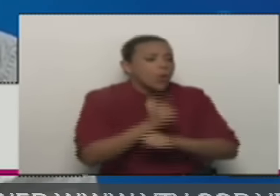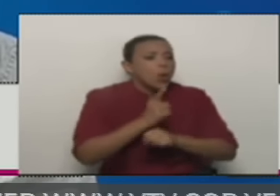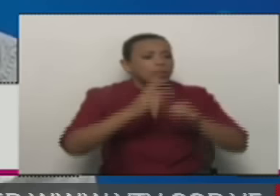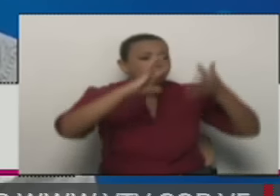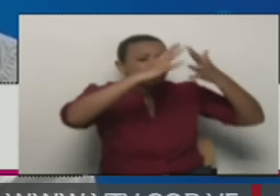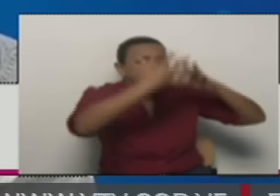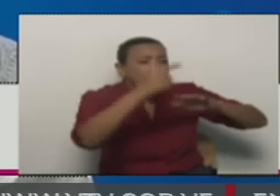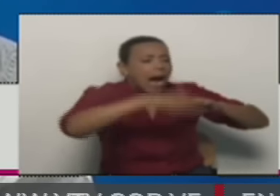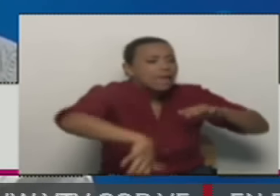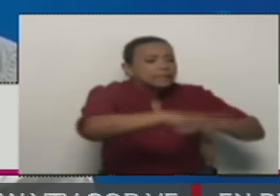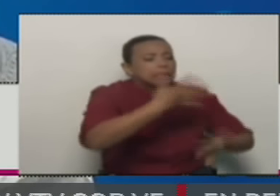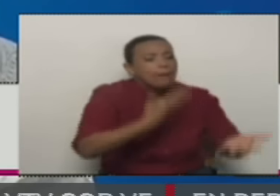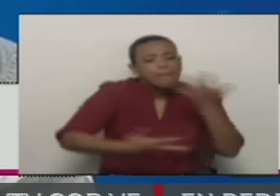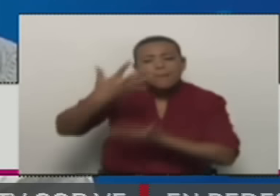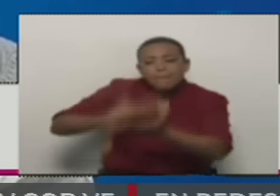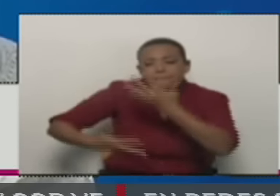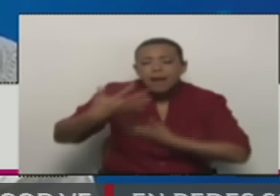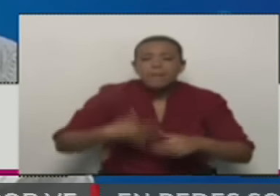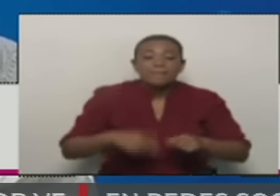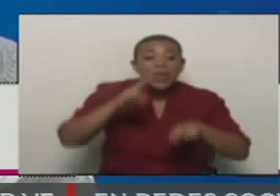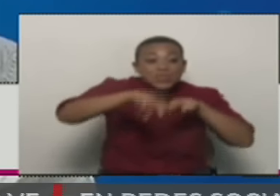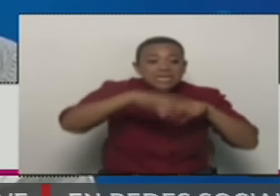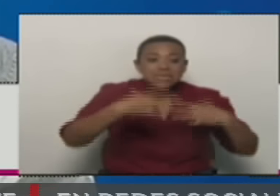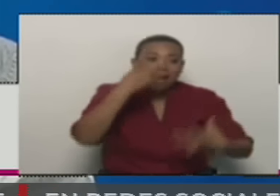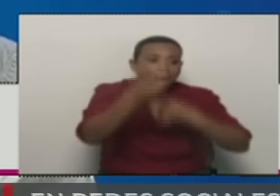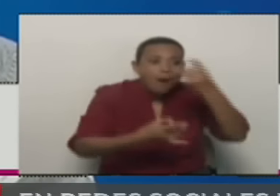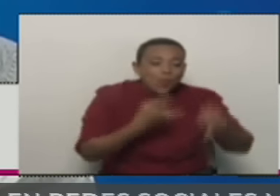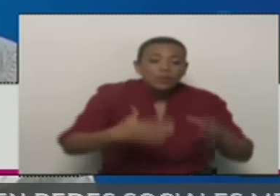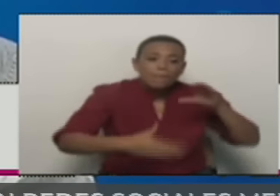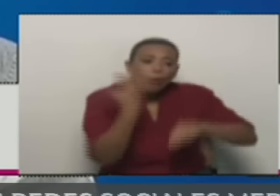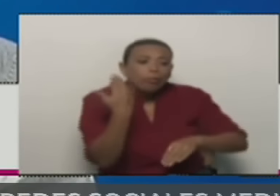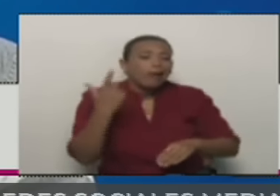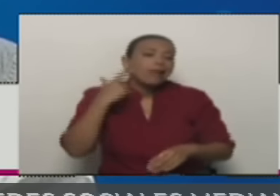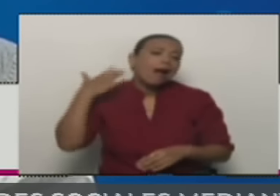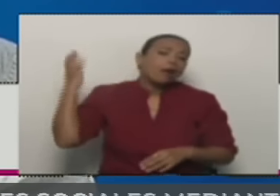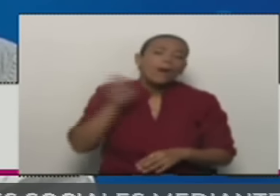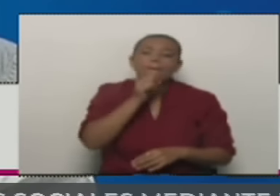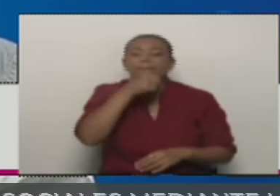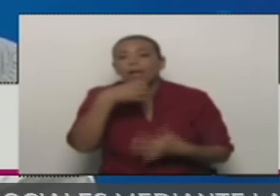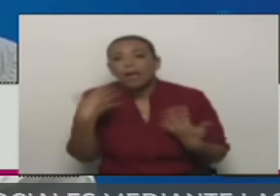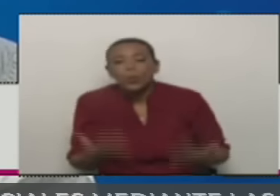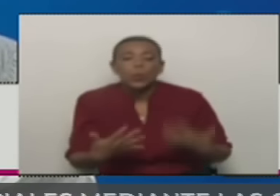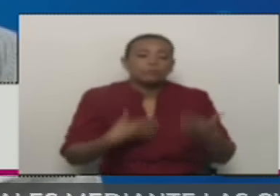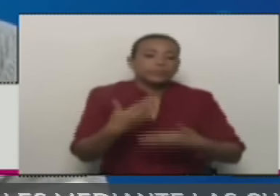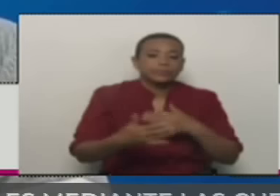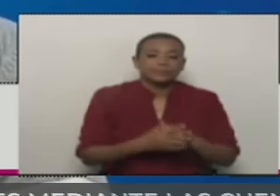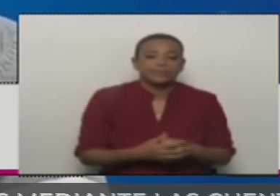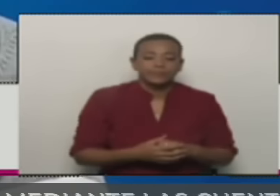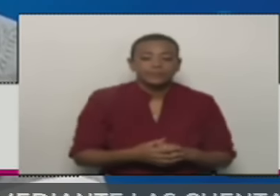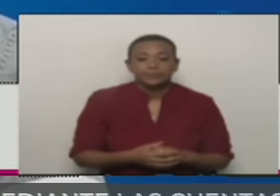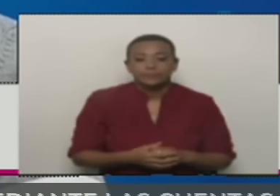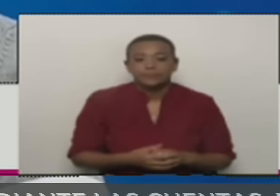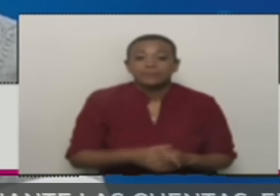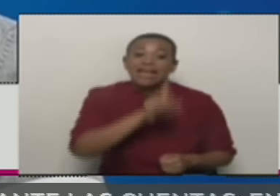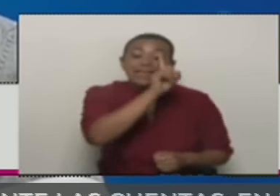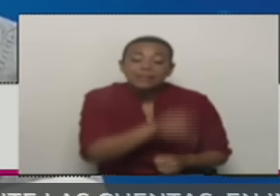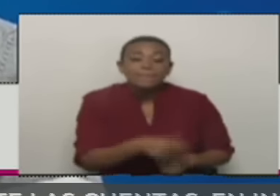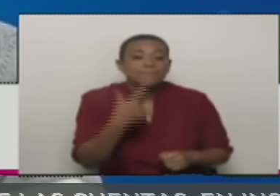sea cautivante para los niños, que se escape del modelo tradicional y ortodoxo. Y